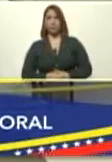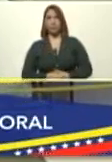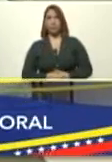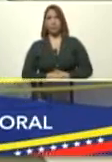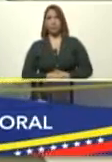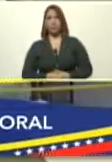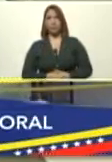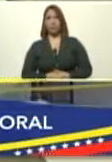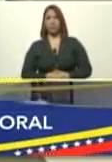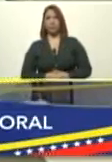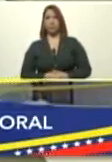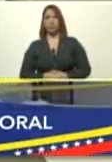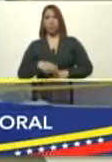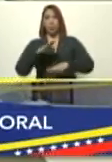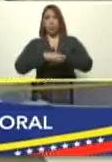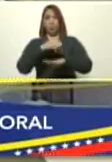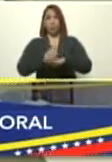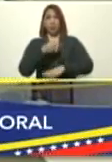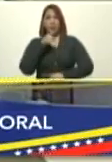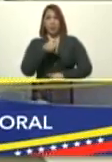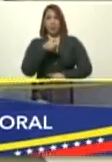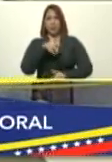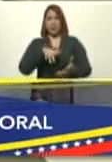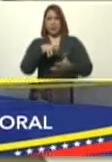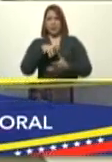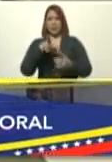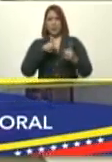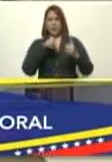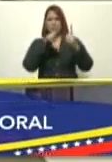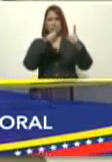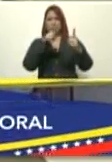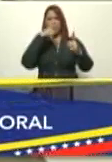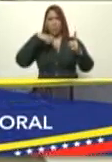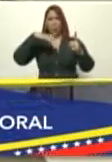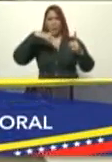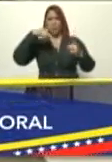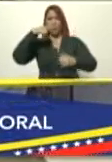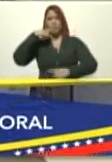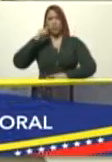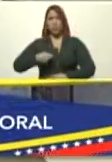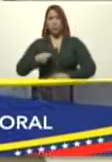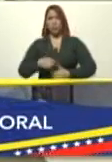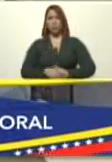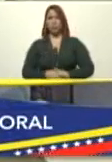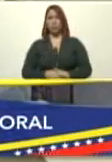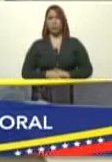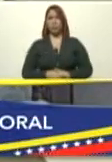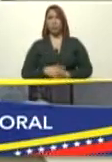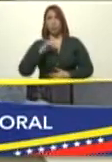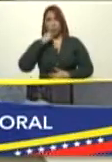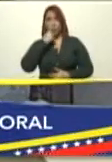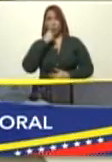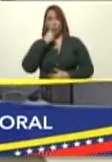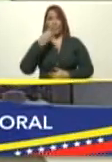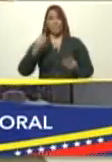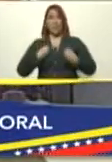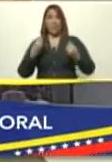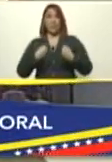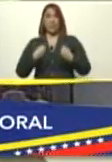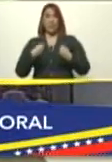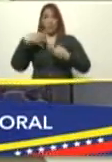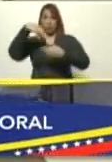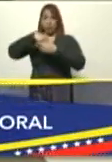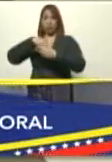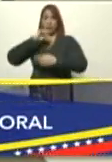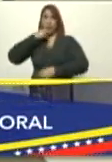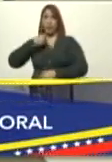Y producto de esa convulsión y la persecución a los rusos que viven en Ucrania y la persecución a las